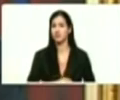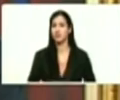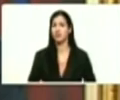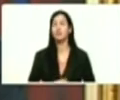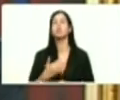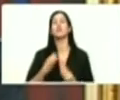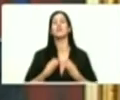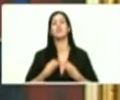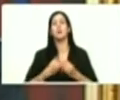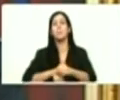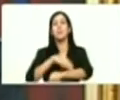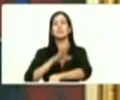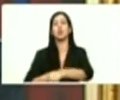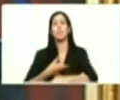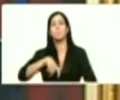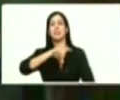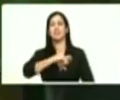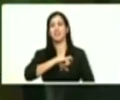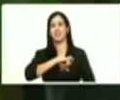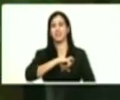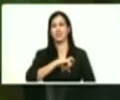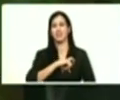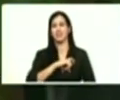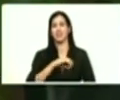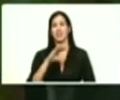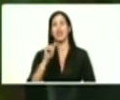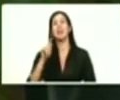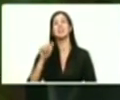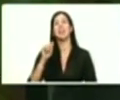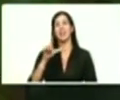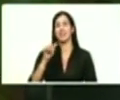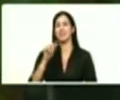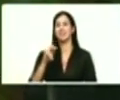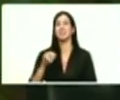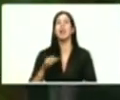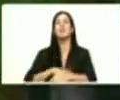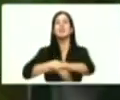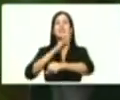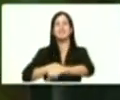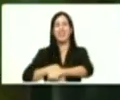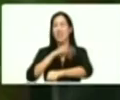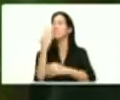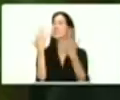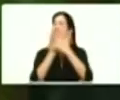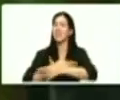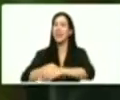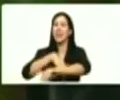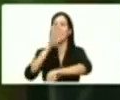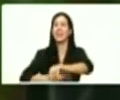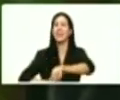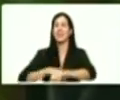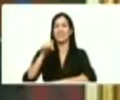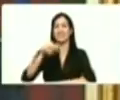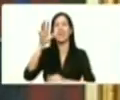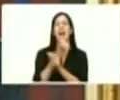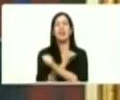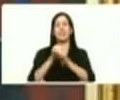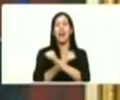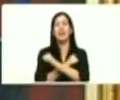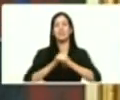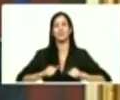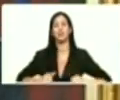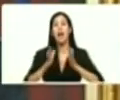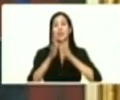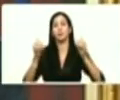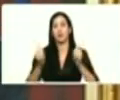Barcelona catalán no Barcelona yo creía que era en Cataluña que viva